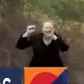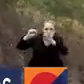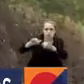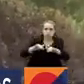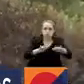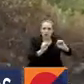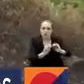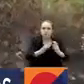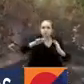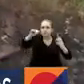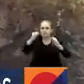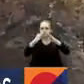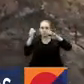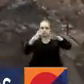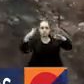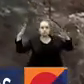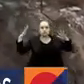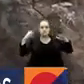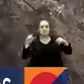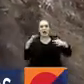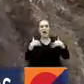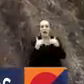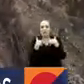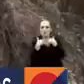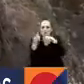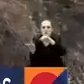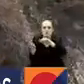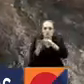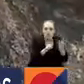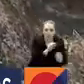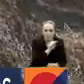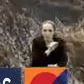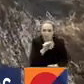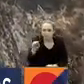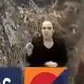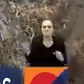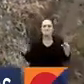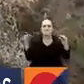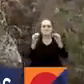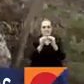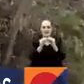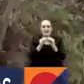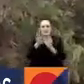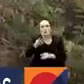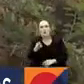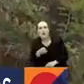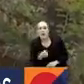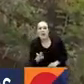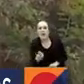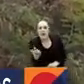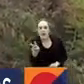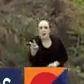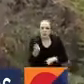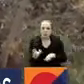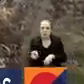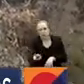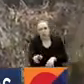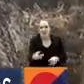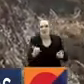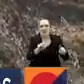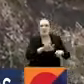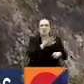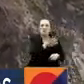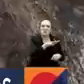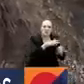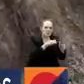subir. Aquí hubo mucha pérdida de animales. Aquí en esta región hay mucha culebra, está el borugo, hay